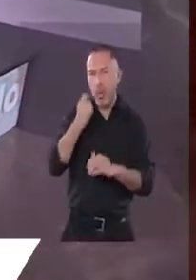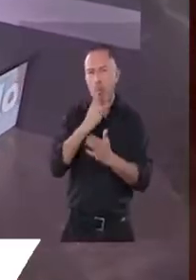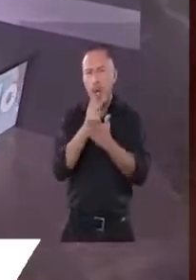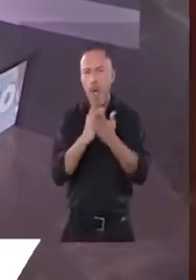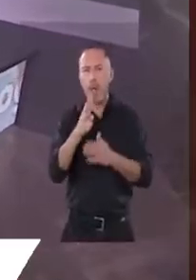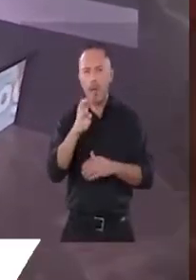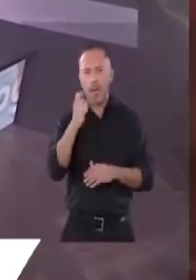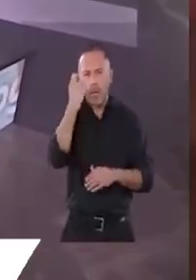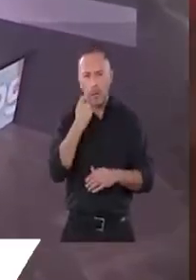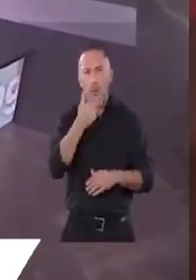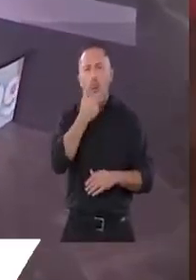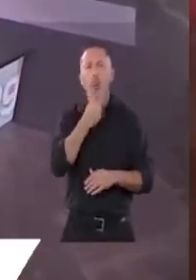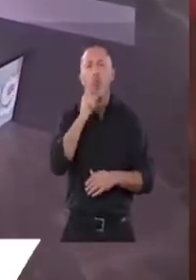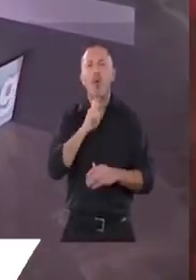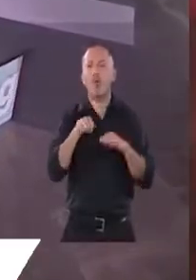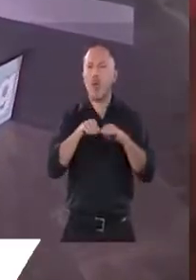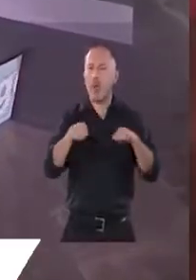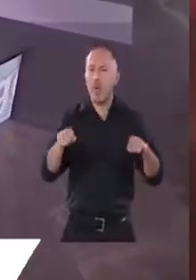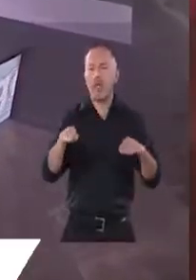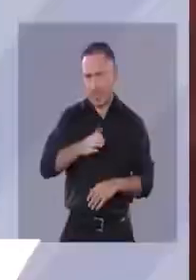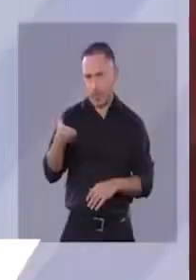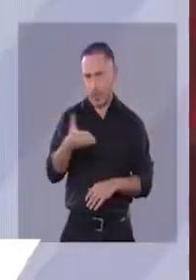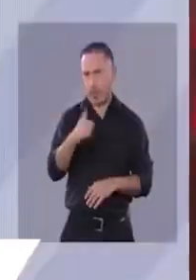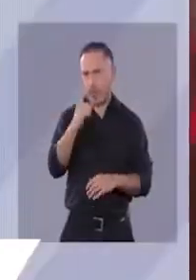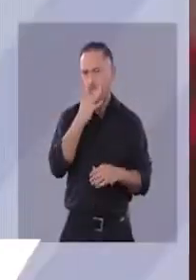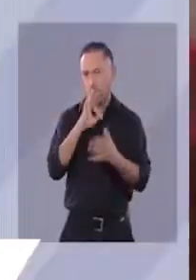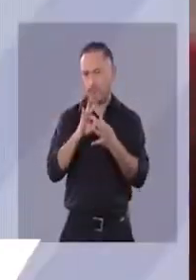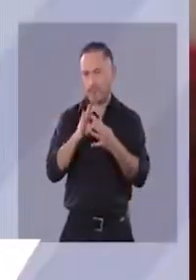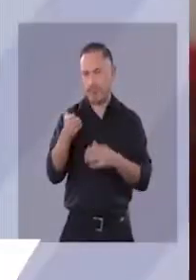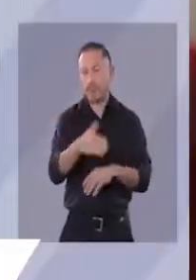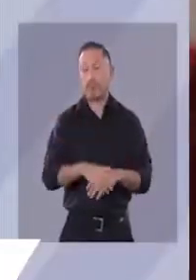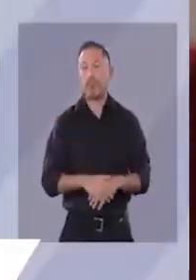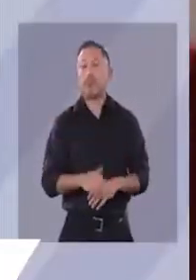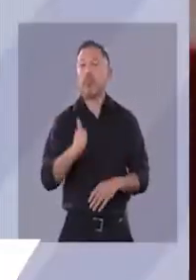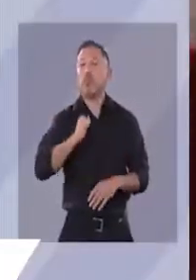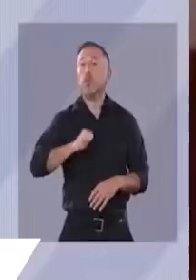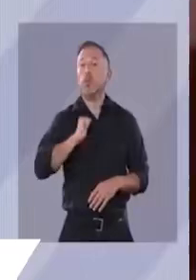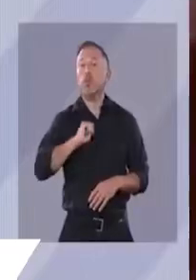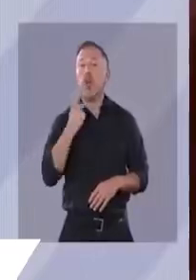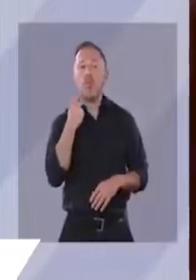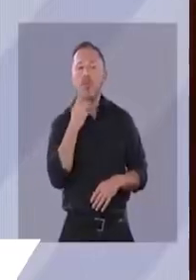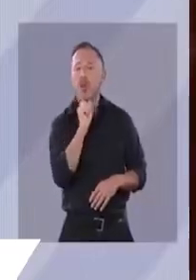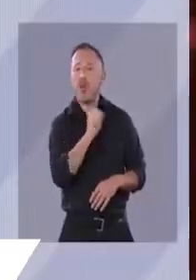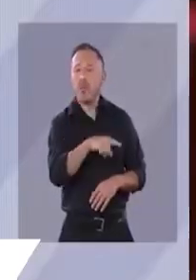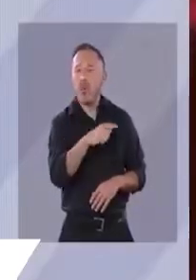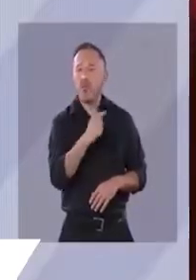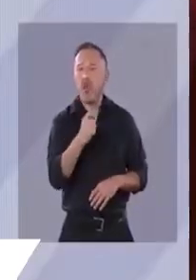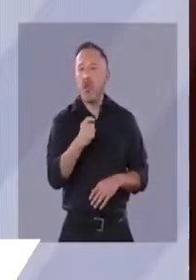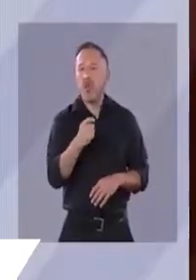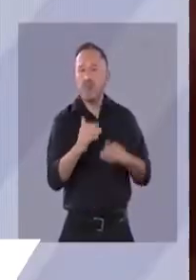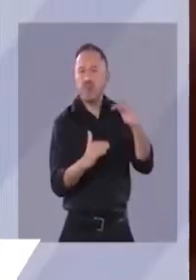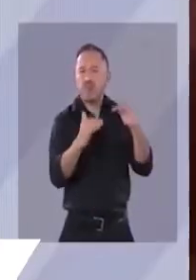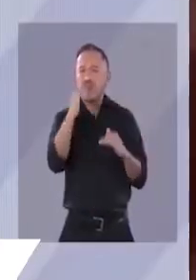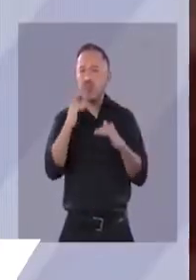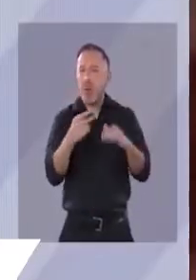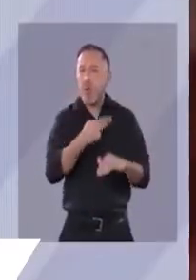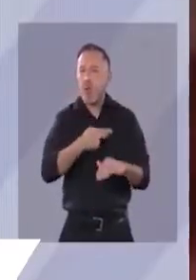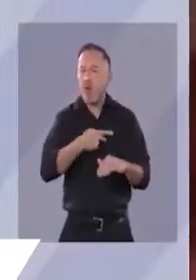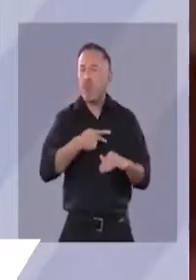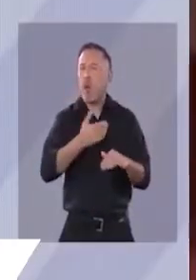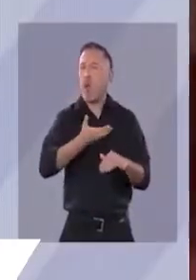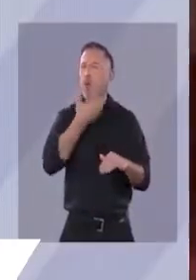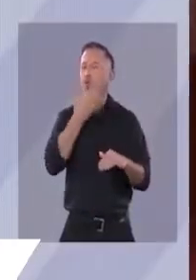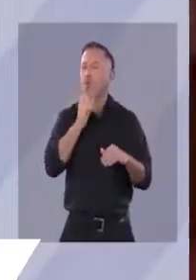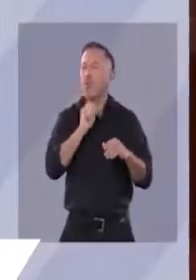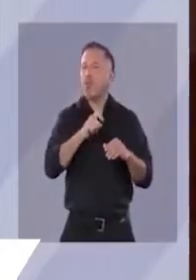que derivó en la muerte de centenas de personas por este tráfico consentido de armas del gobierno